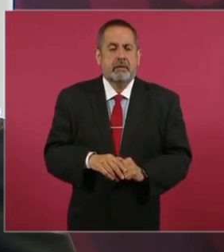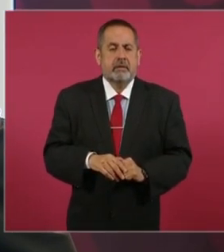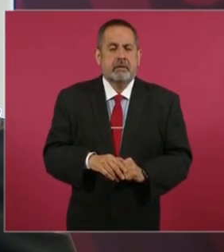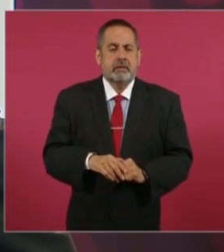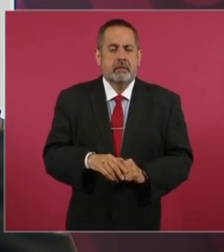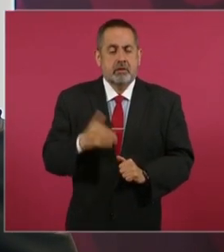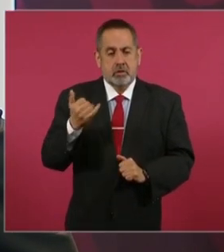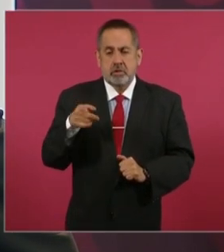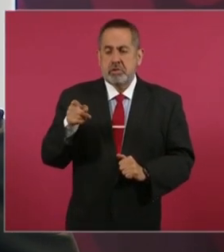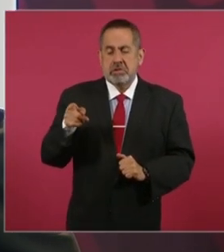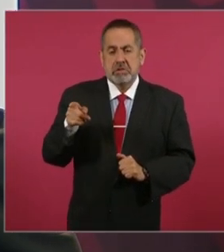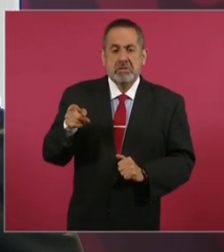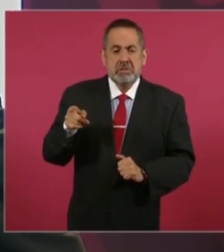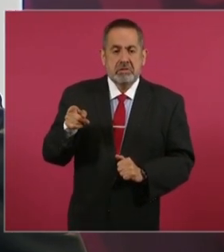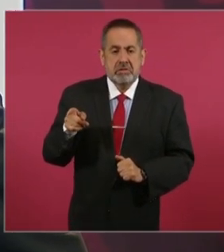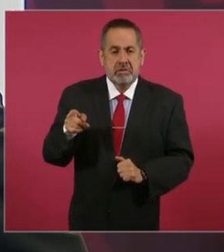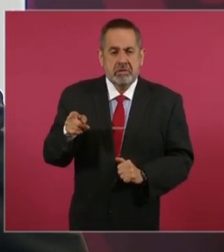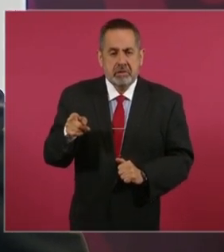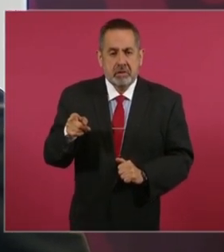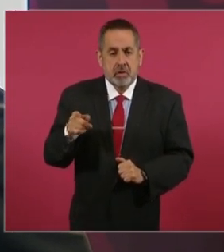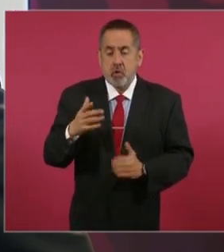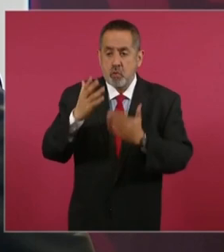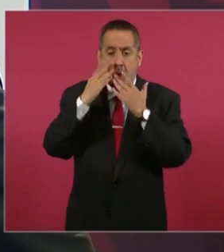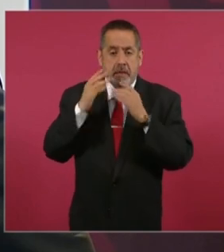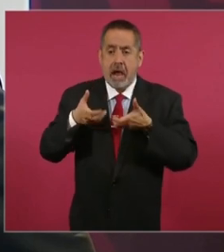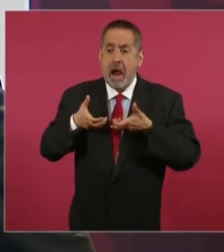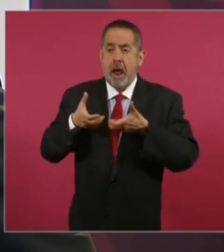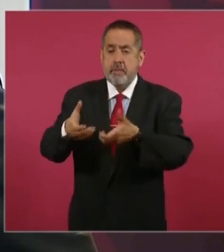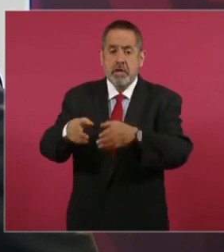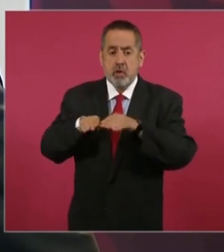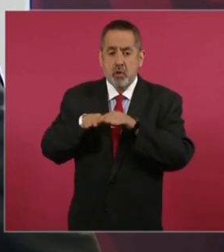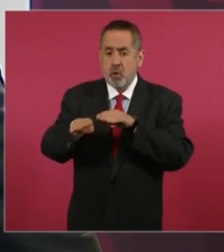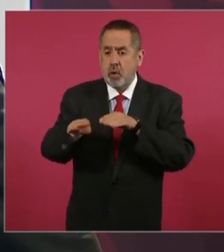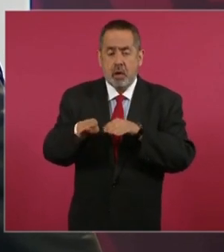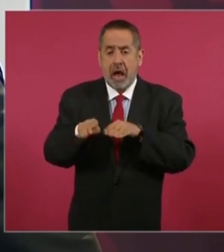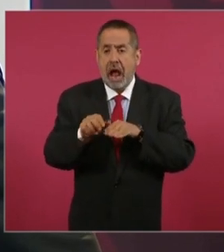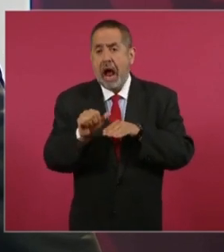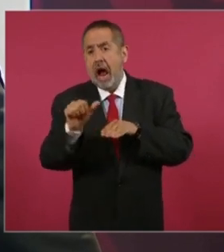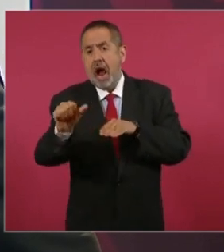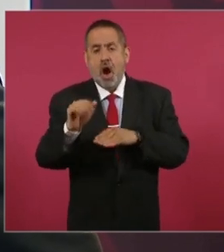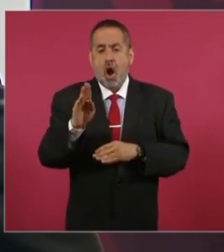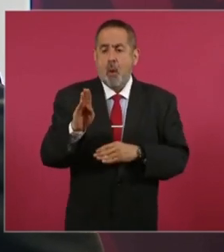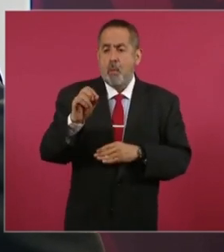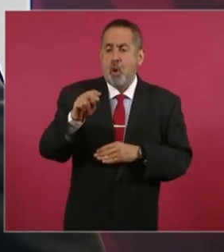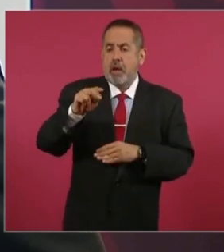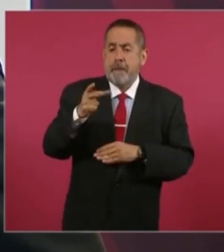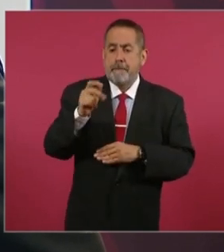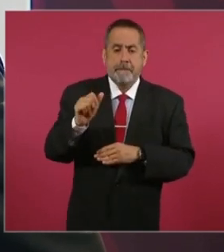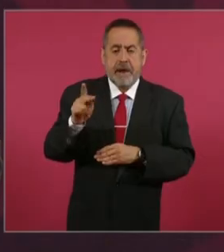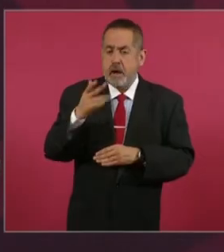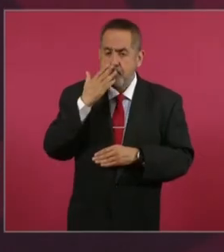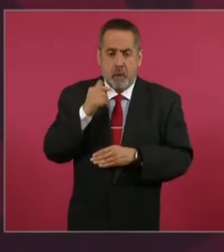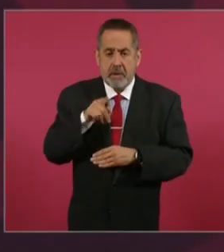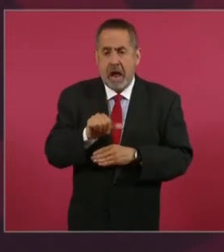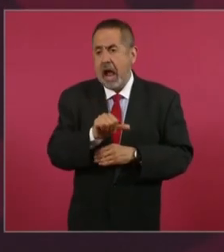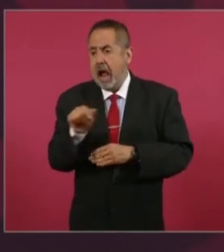y sólo se podía no había camino ni a Bonampak ni a Yaxilán